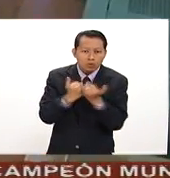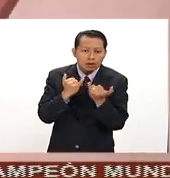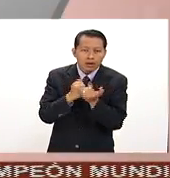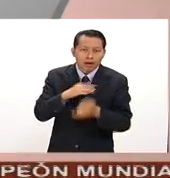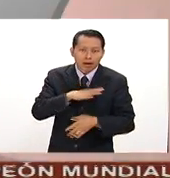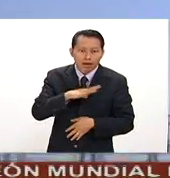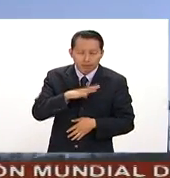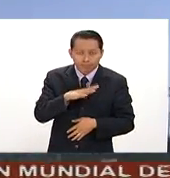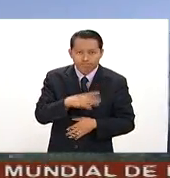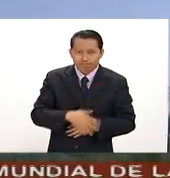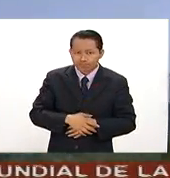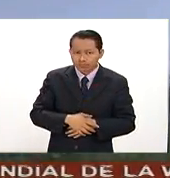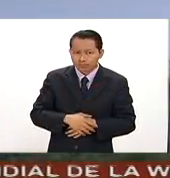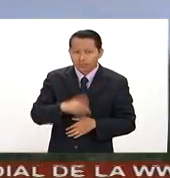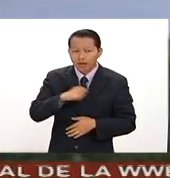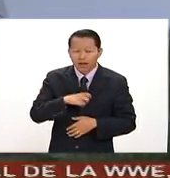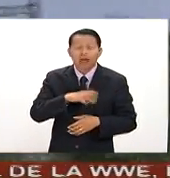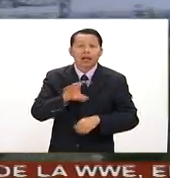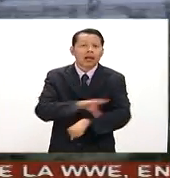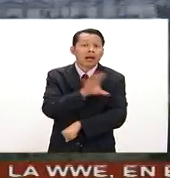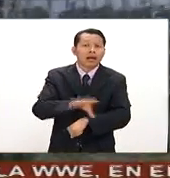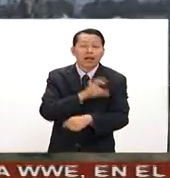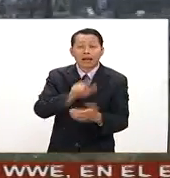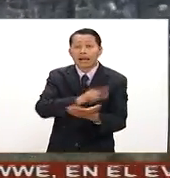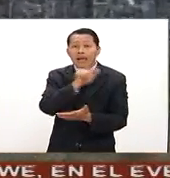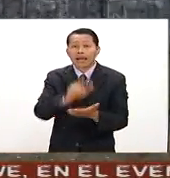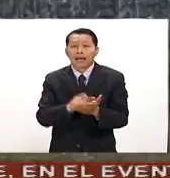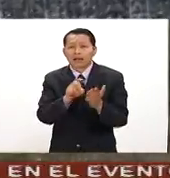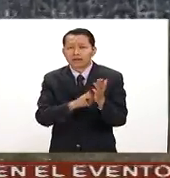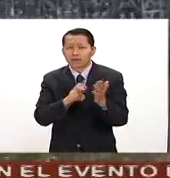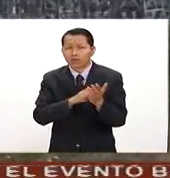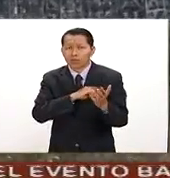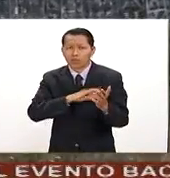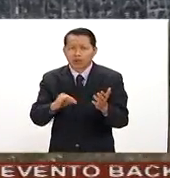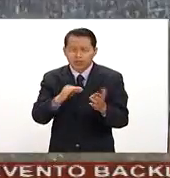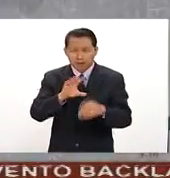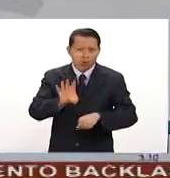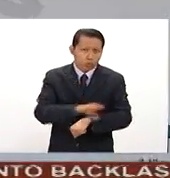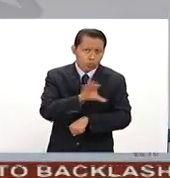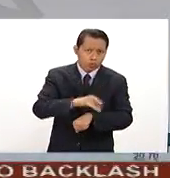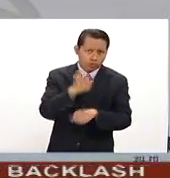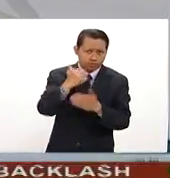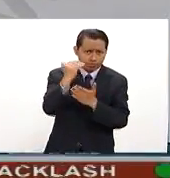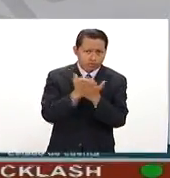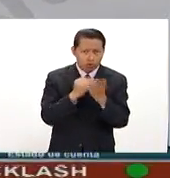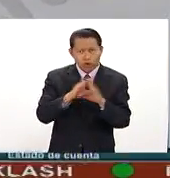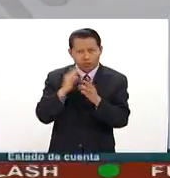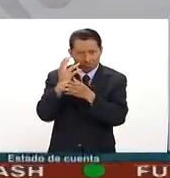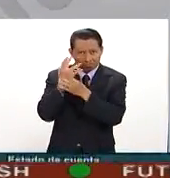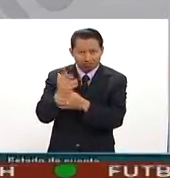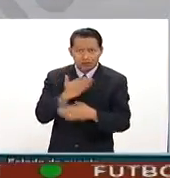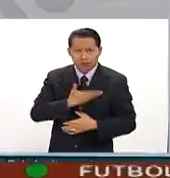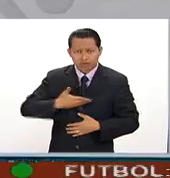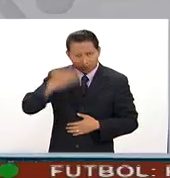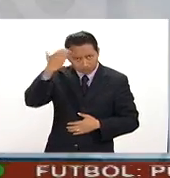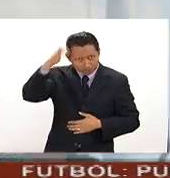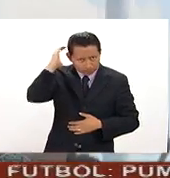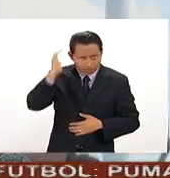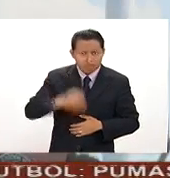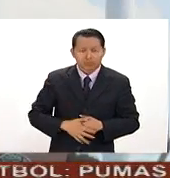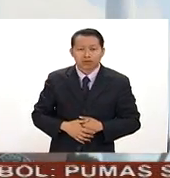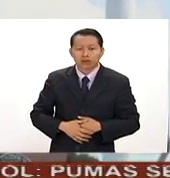económico. La reforma energética ha permitido bajar el precio de la luz, asegura el presidente Enrique Peña